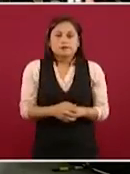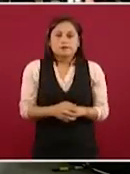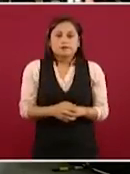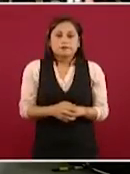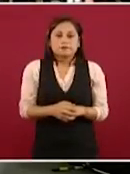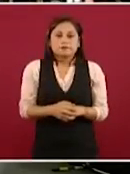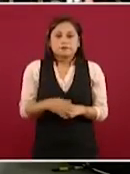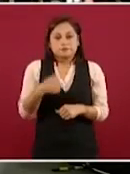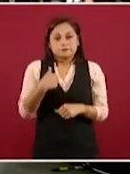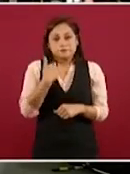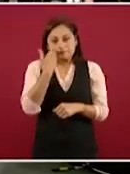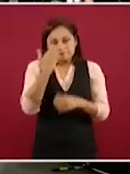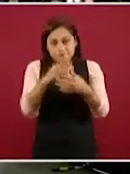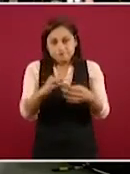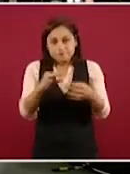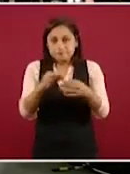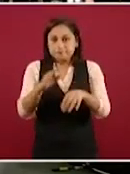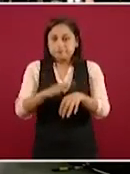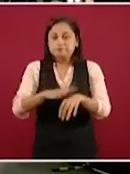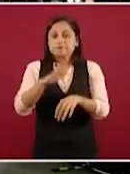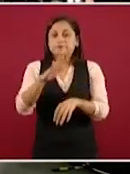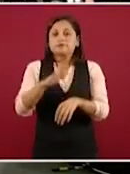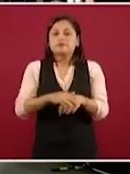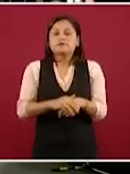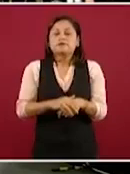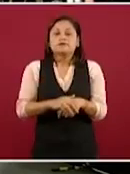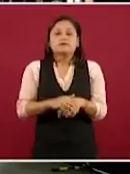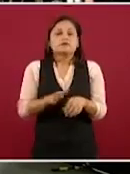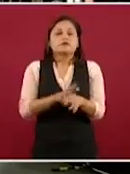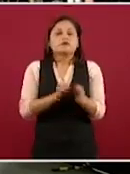añadir que en el caso de la subasta,